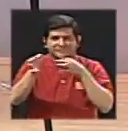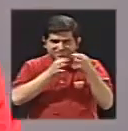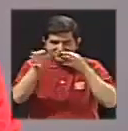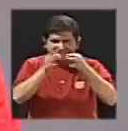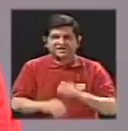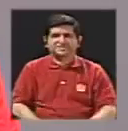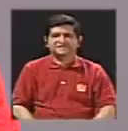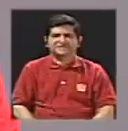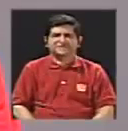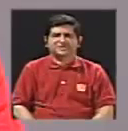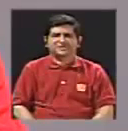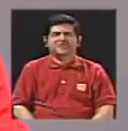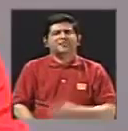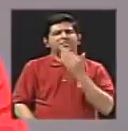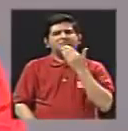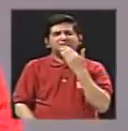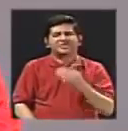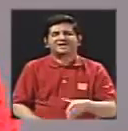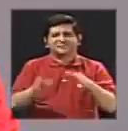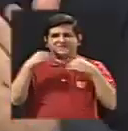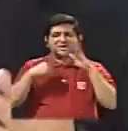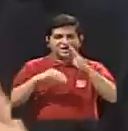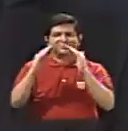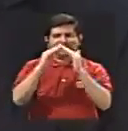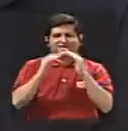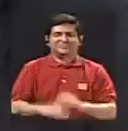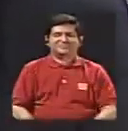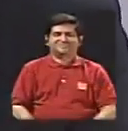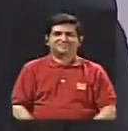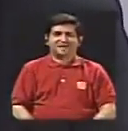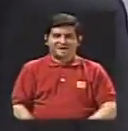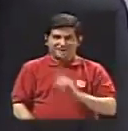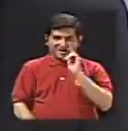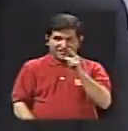explicaciones. No, para nada. Más bien, gracias por recibirme en su casa. Y a ustedes,